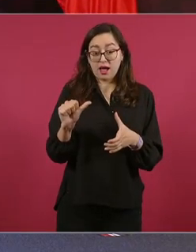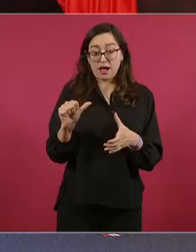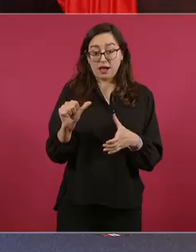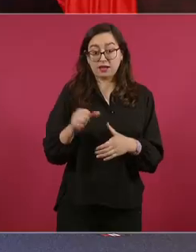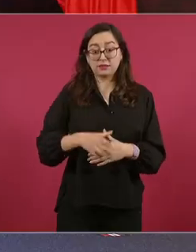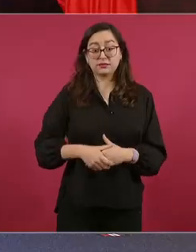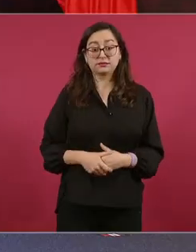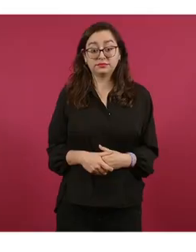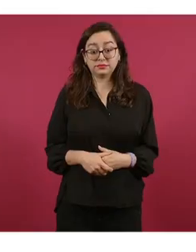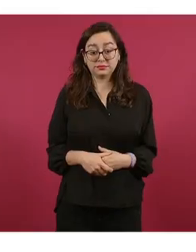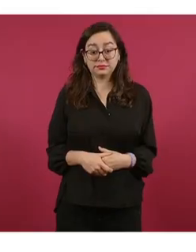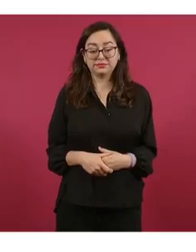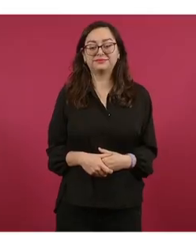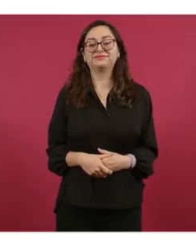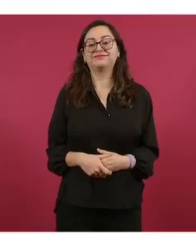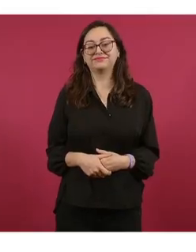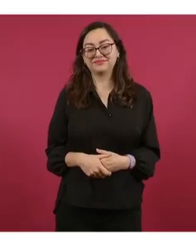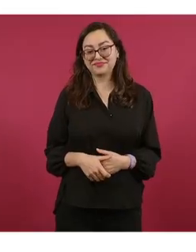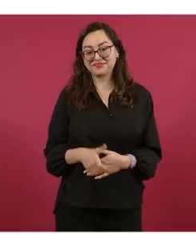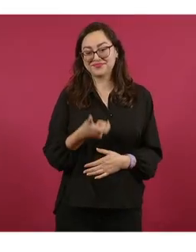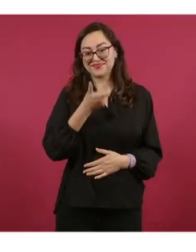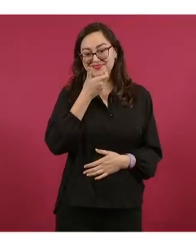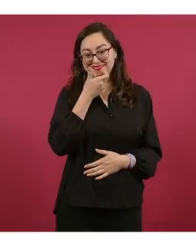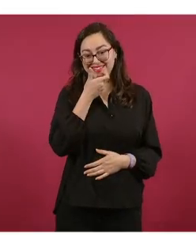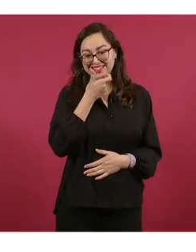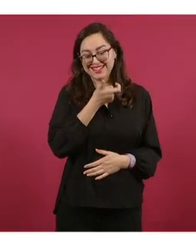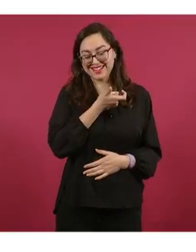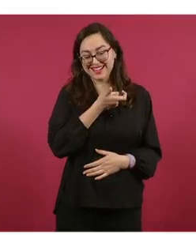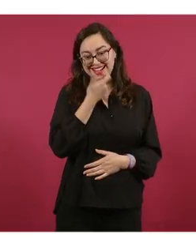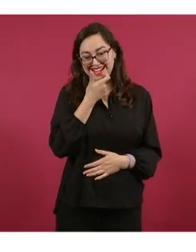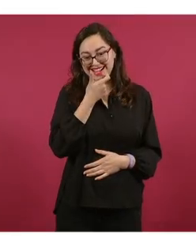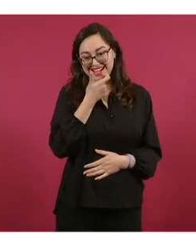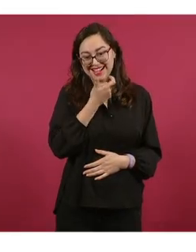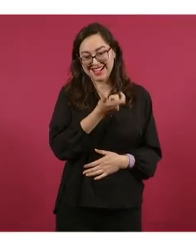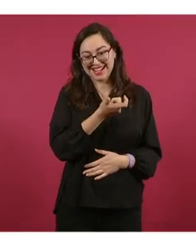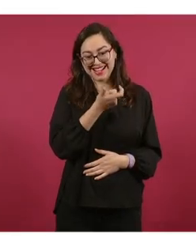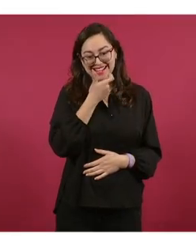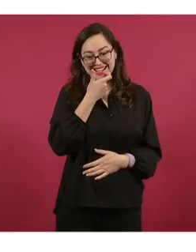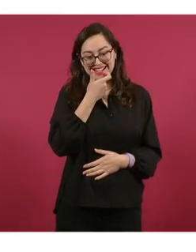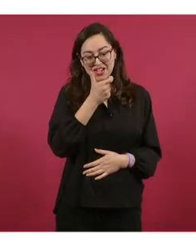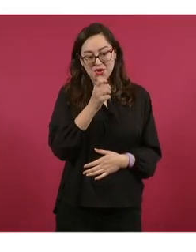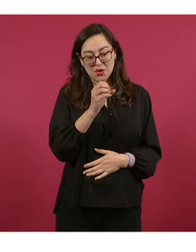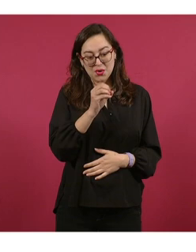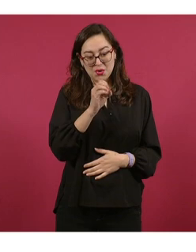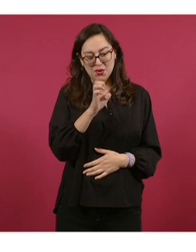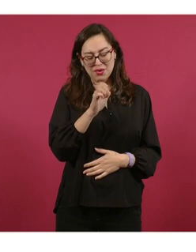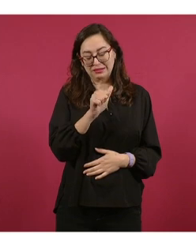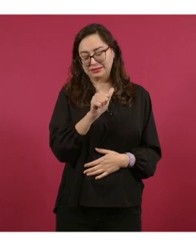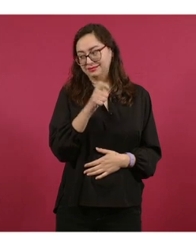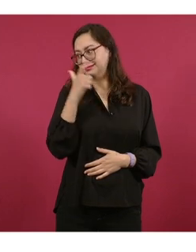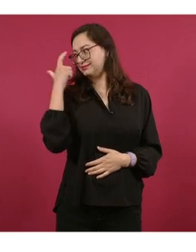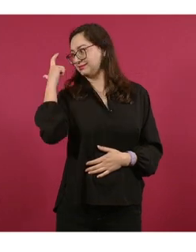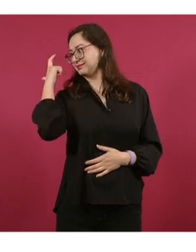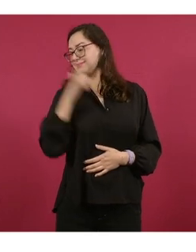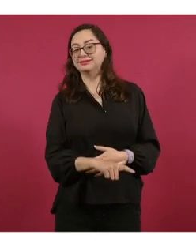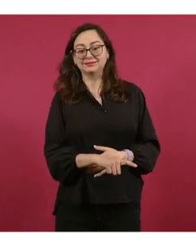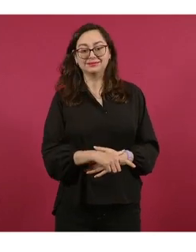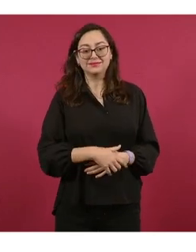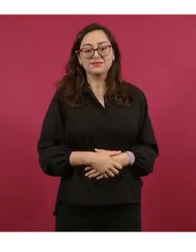¿Cómo no me voy a reír de la OEA, que es una cosa